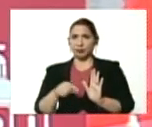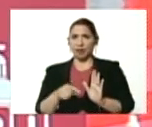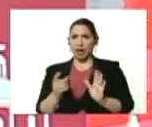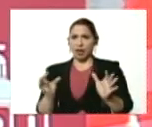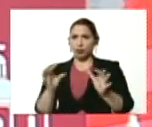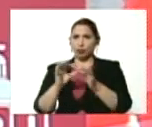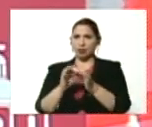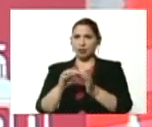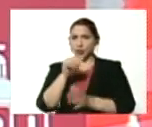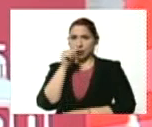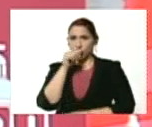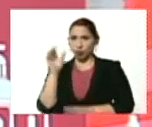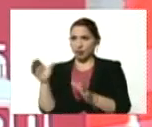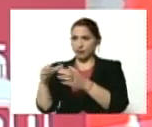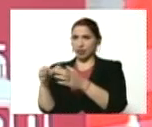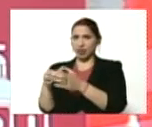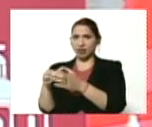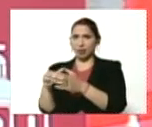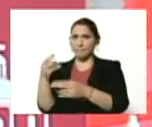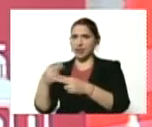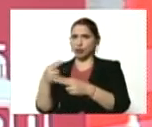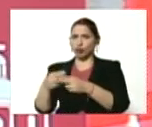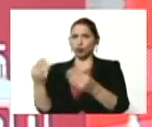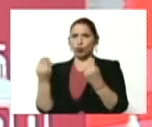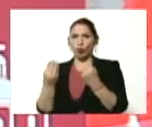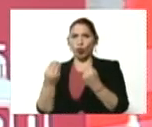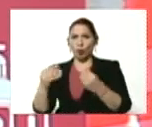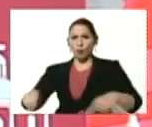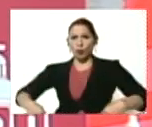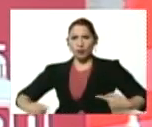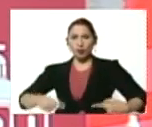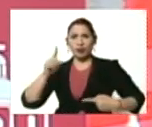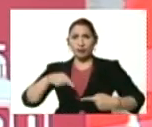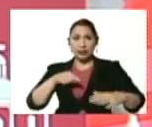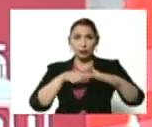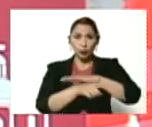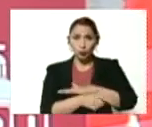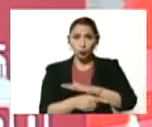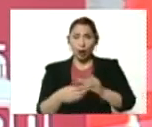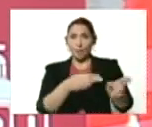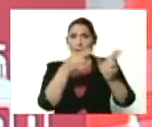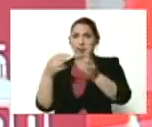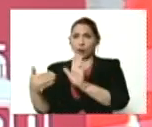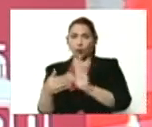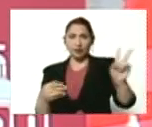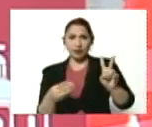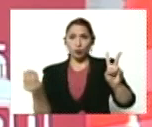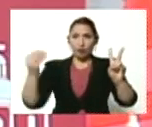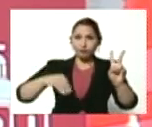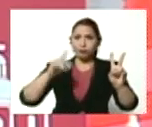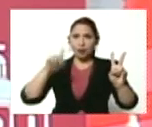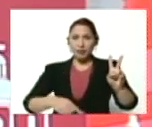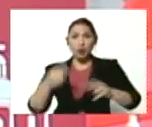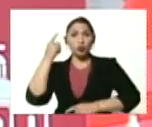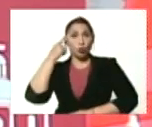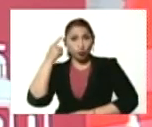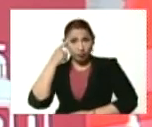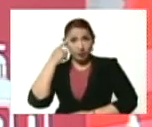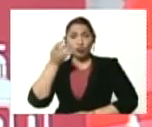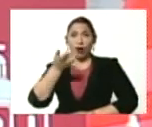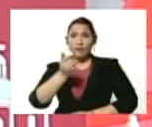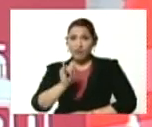narcotraficantes peligrosísimos como Doble Rueda, además de la incursión armada contra Venezuela, además del conocimiento de que